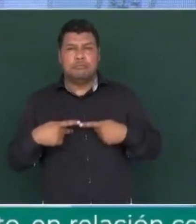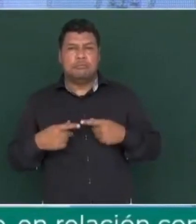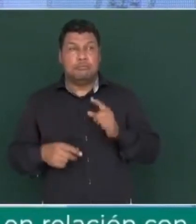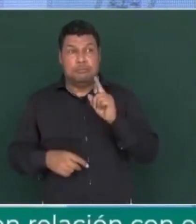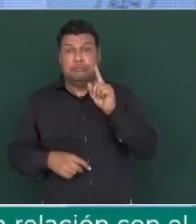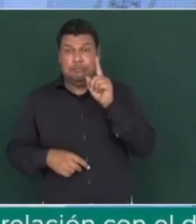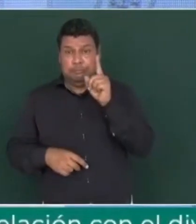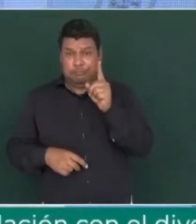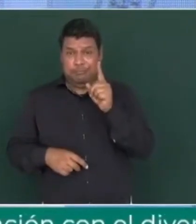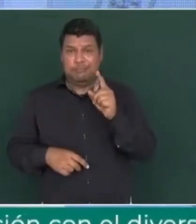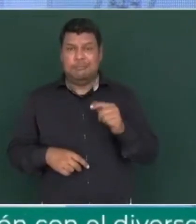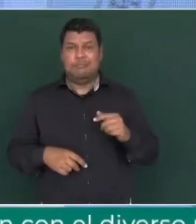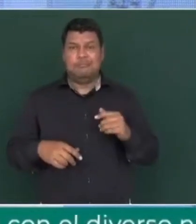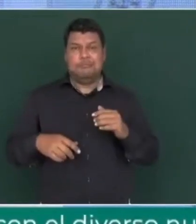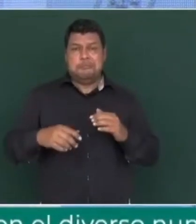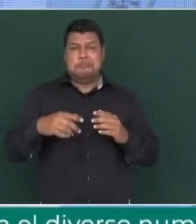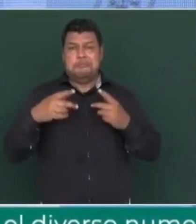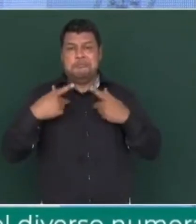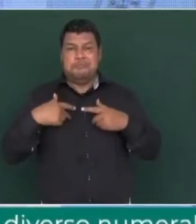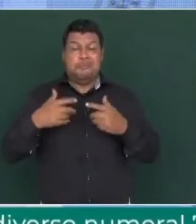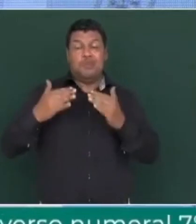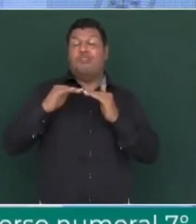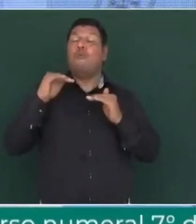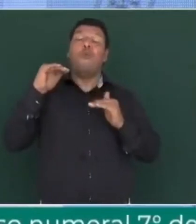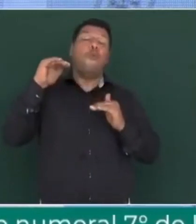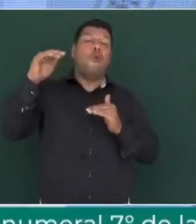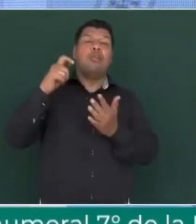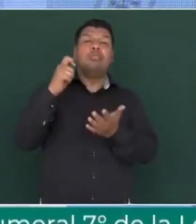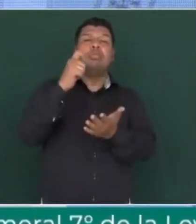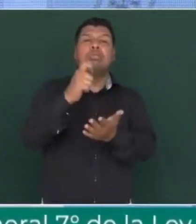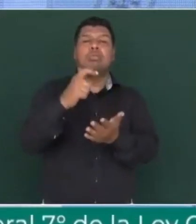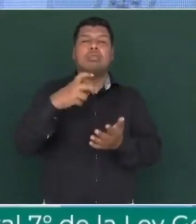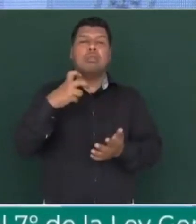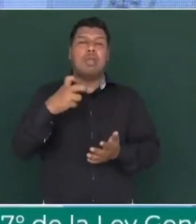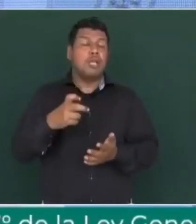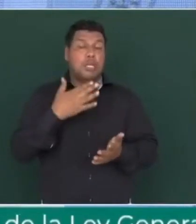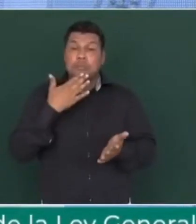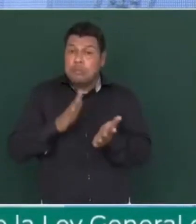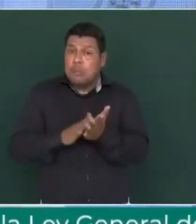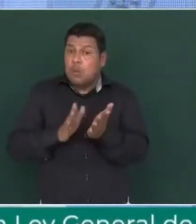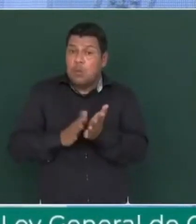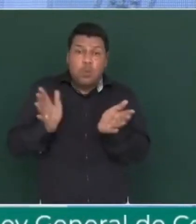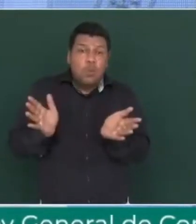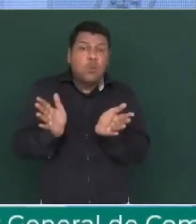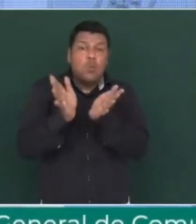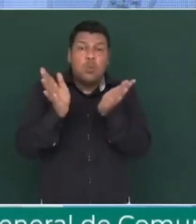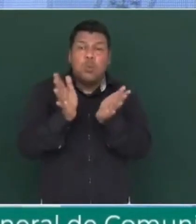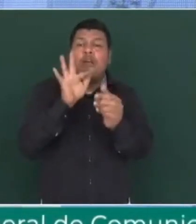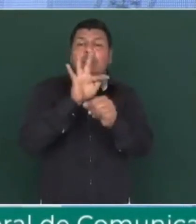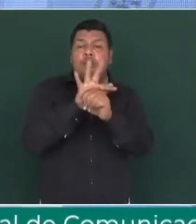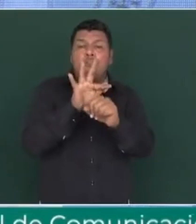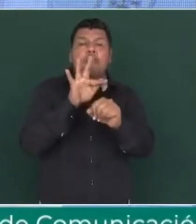que se destina a los potentados es fomento o rescate?